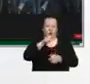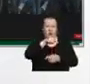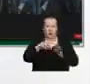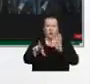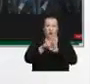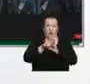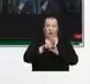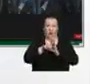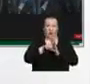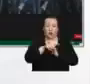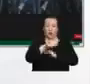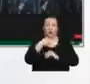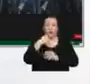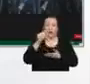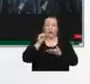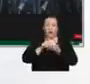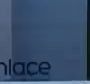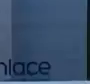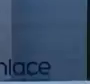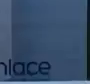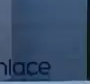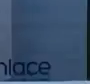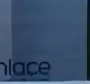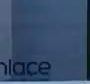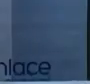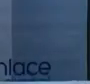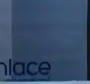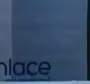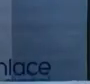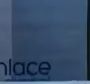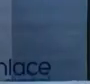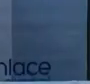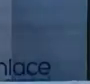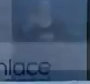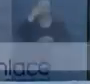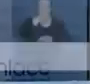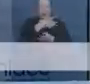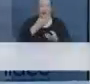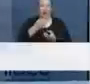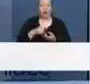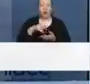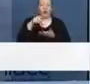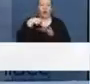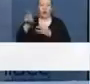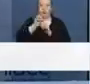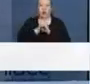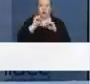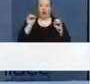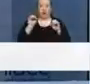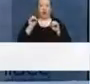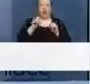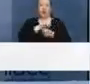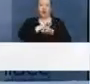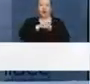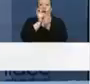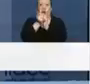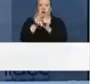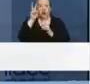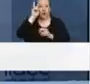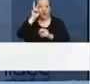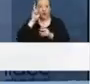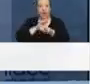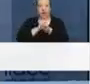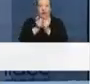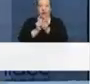eliminar el impuesto a la herencia sobre lo que recibe decir lo que quiere eliminar esos traspasos chuecos de bani citó es